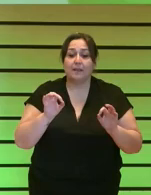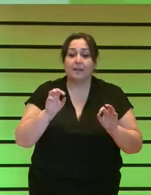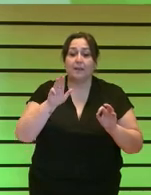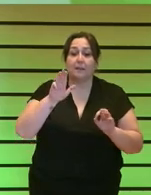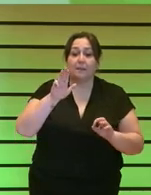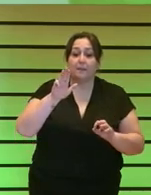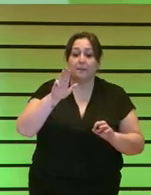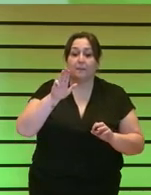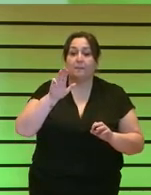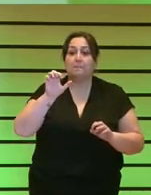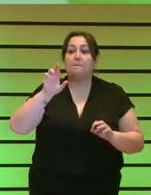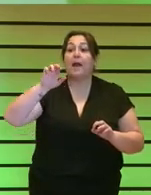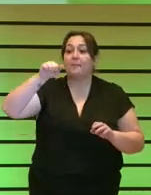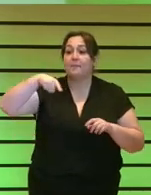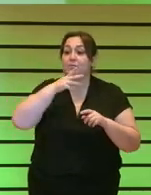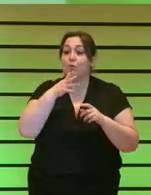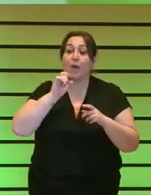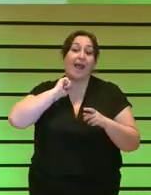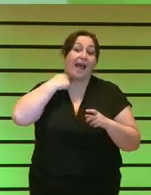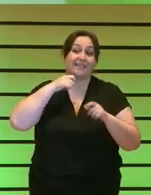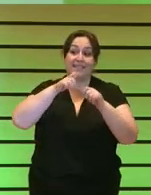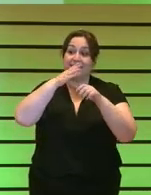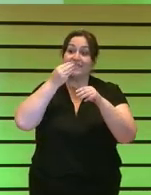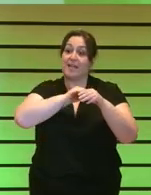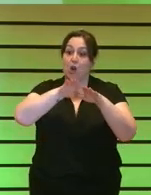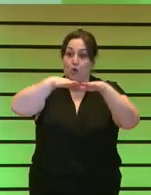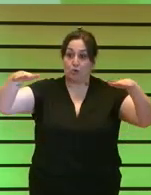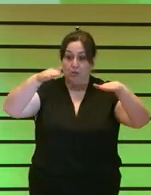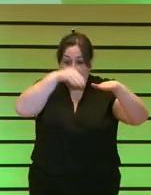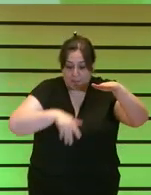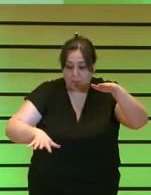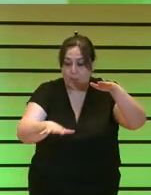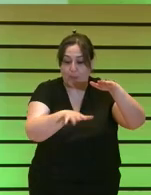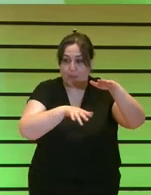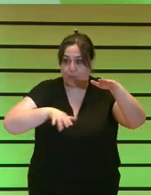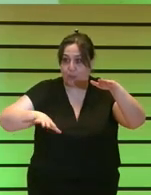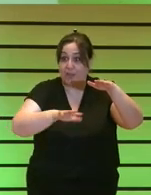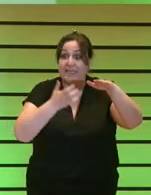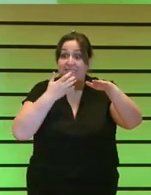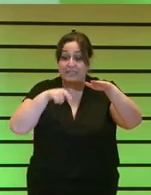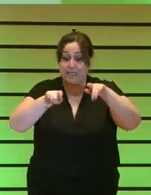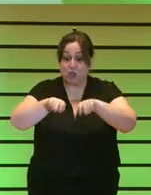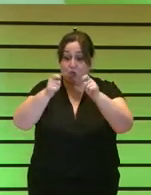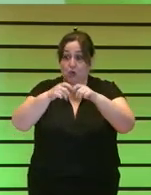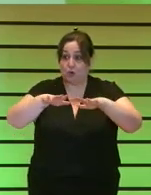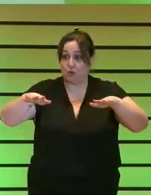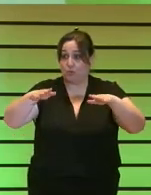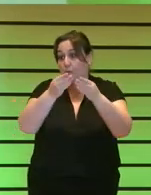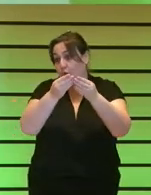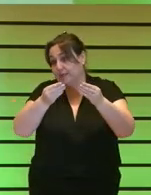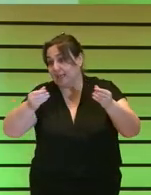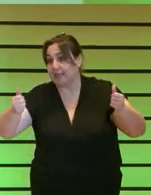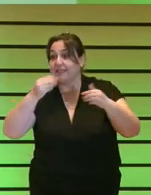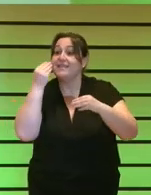de esos gases que hay debajo del hielo etcétera bien si esos gases se liberan como consecuencia de que se va derritiendo